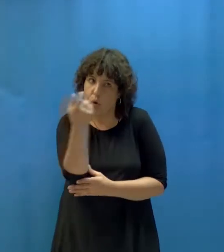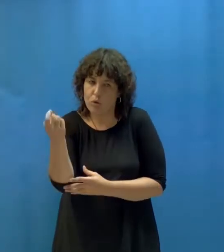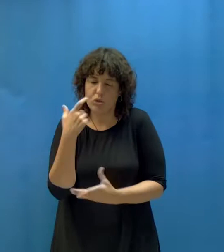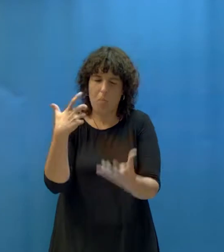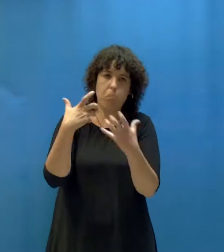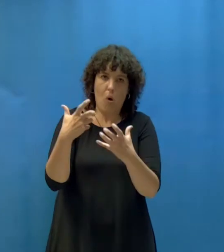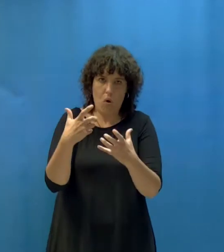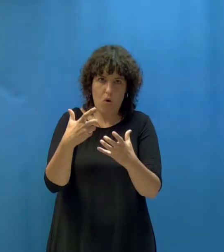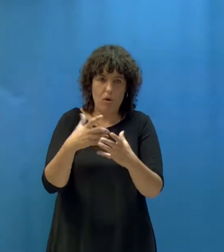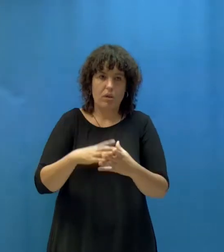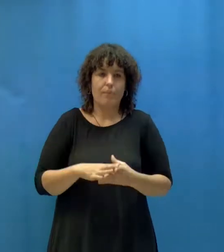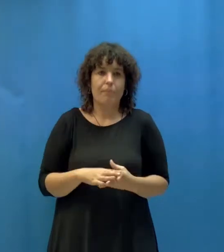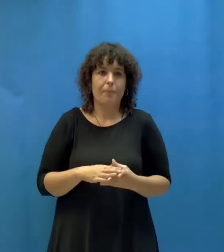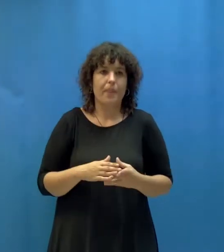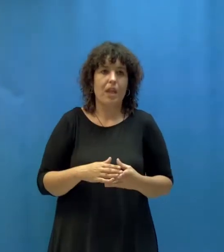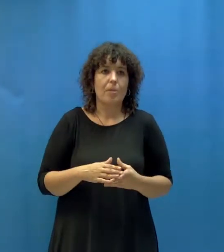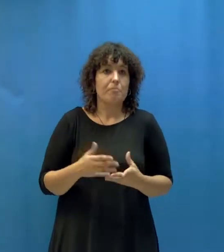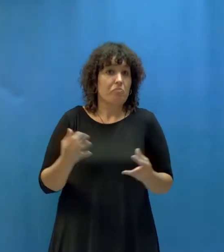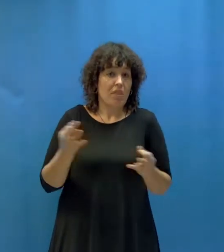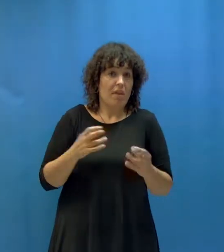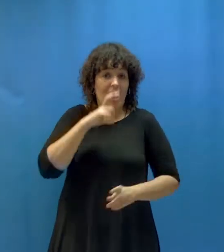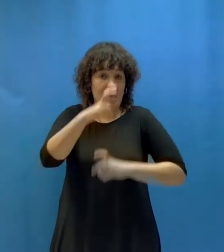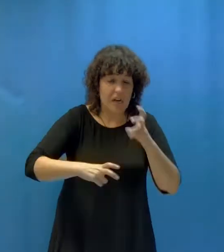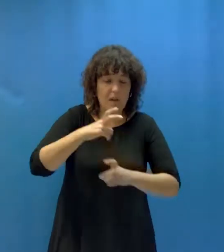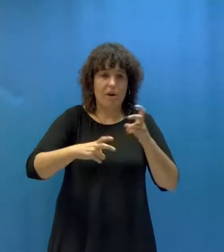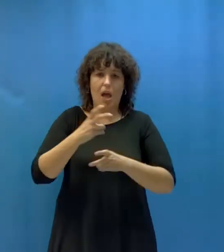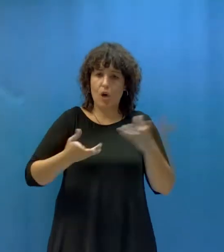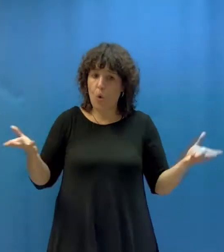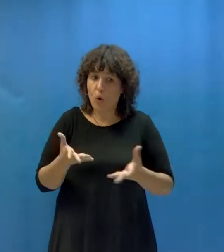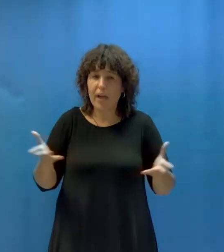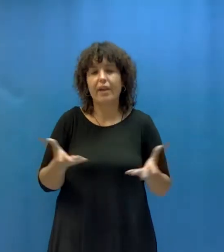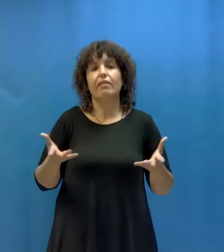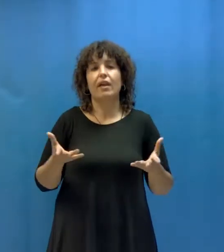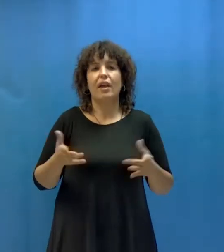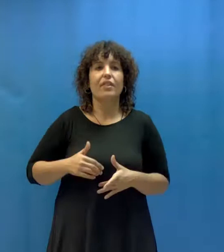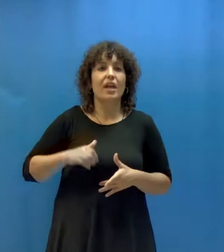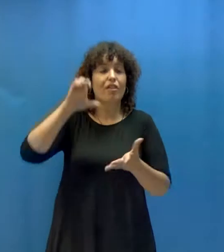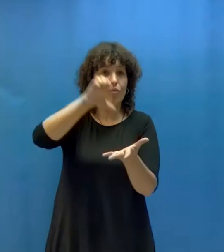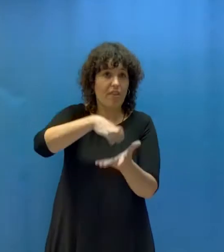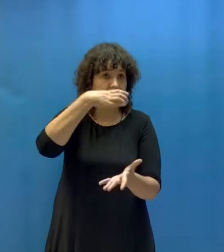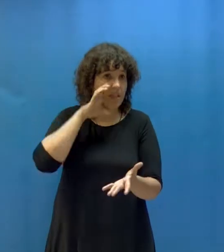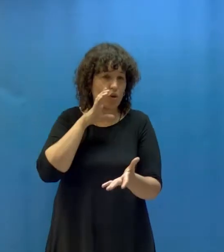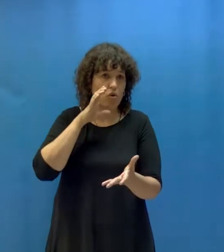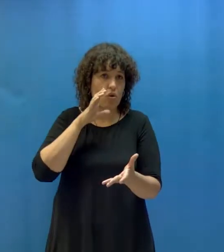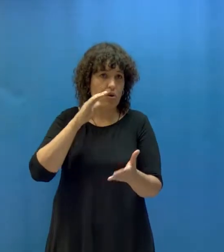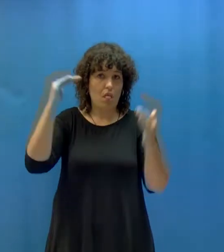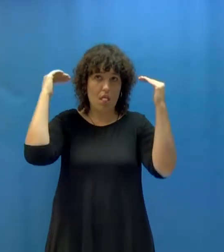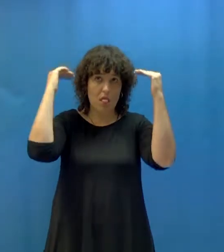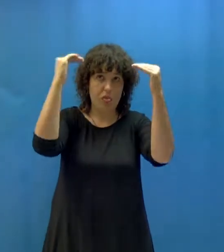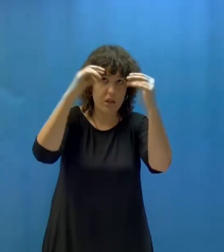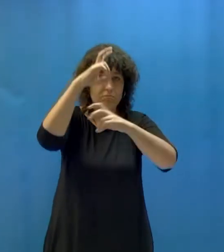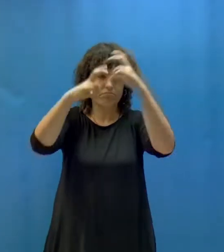obras que con urgencia hubo que acometer para reparar la cubierta del Ciutat de Castelló, más